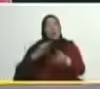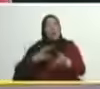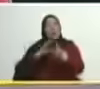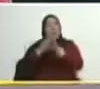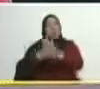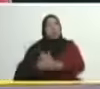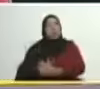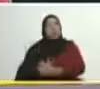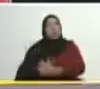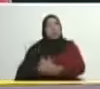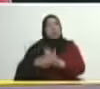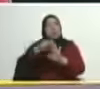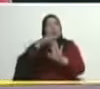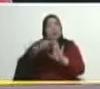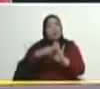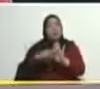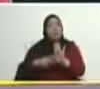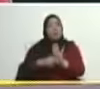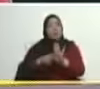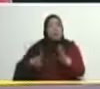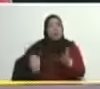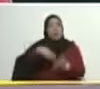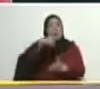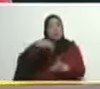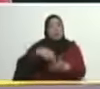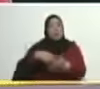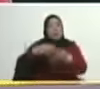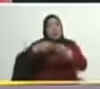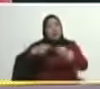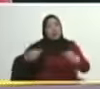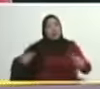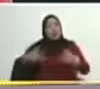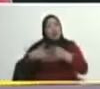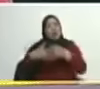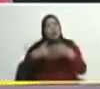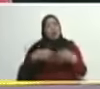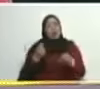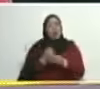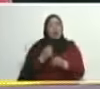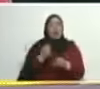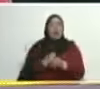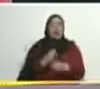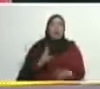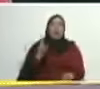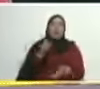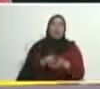violación del derecho internacional cometidos por el imperio.